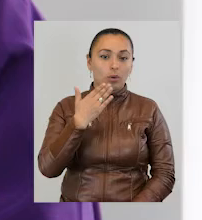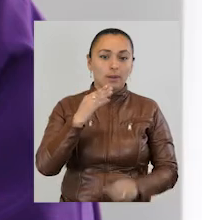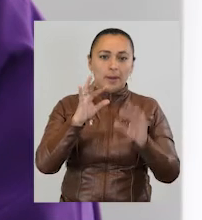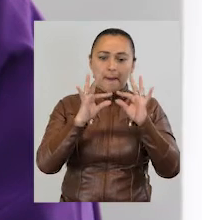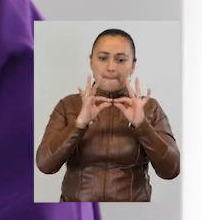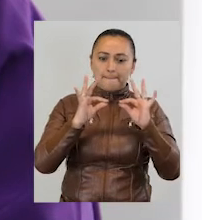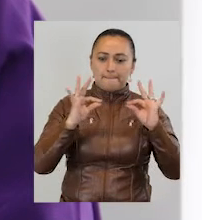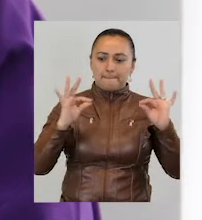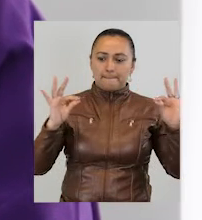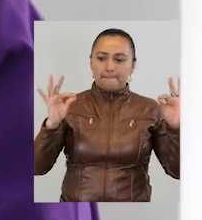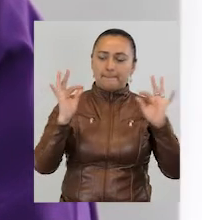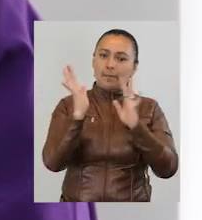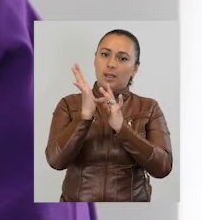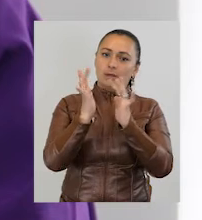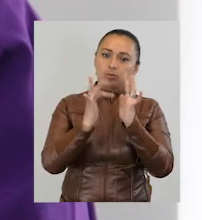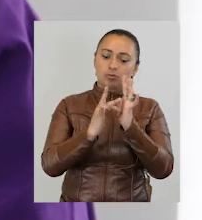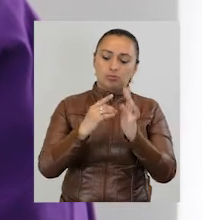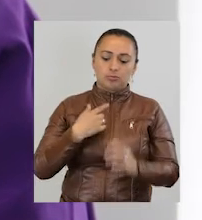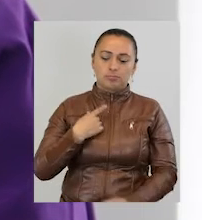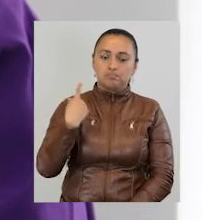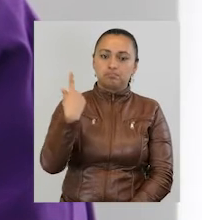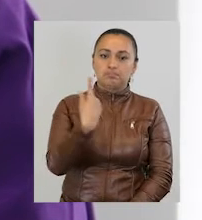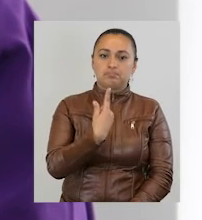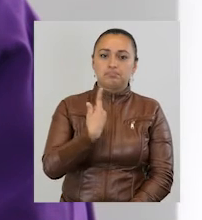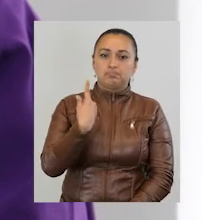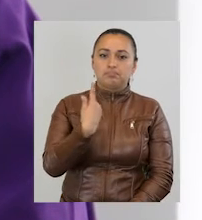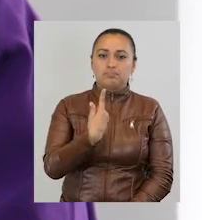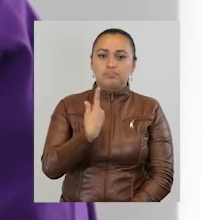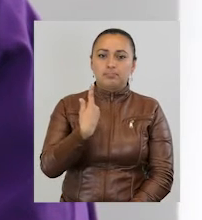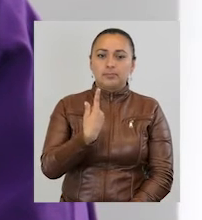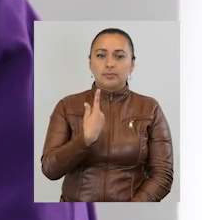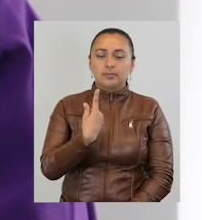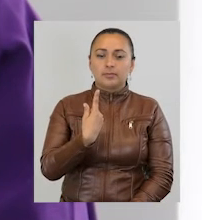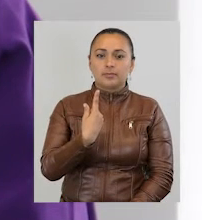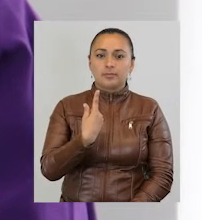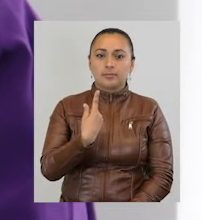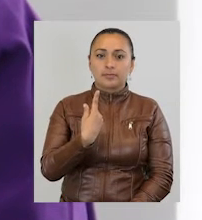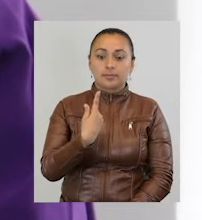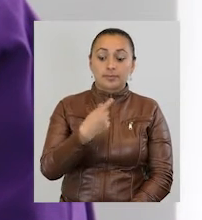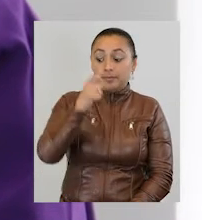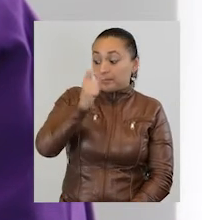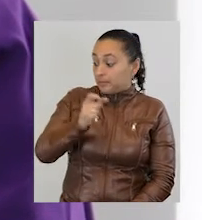Cuando cesó la voz, se quedó Jesús solo.